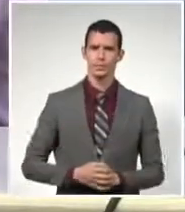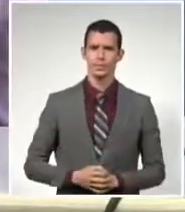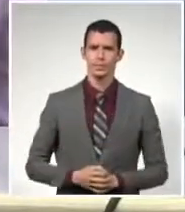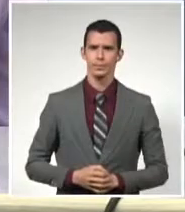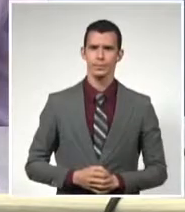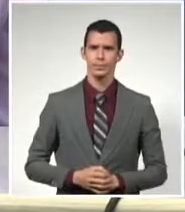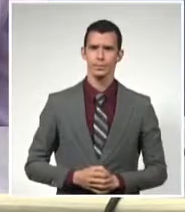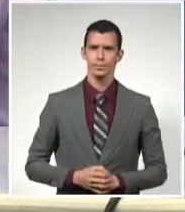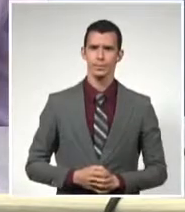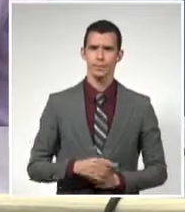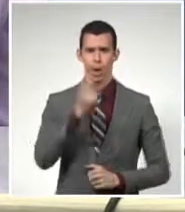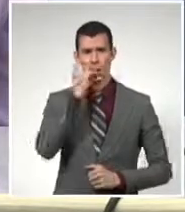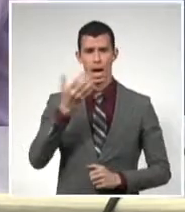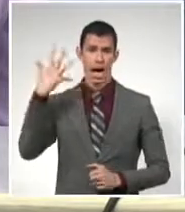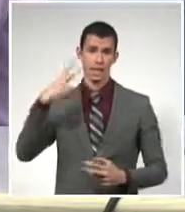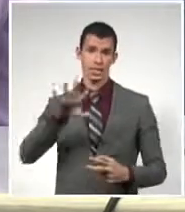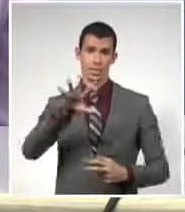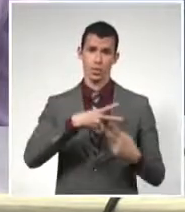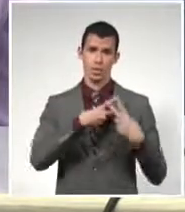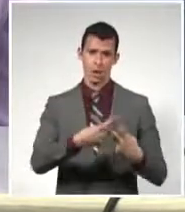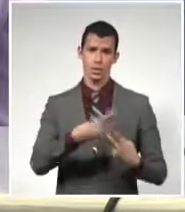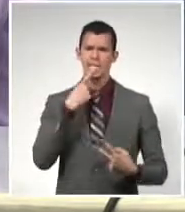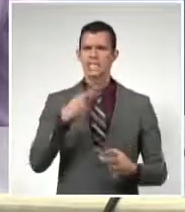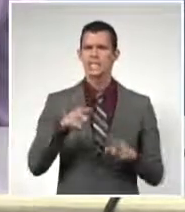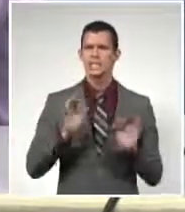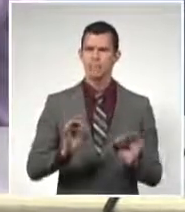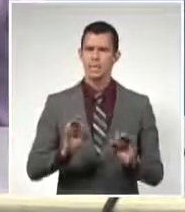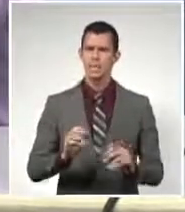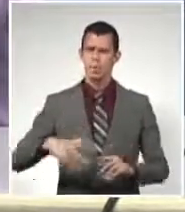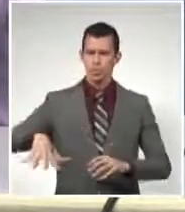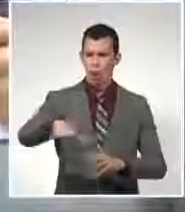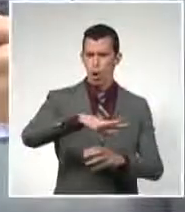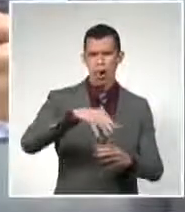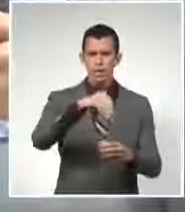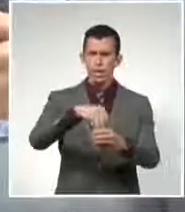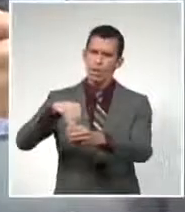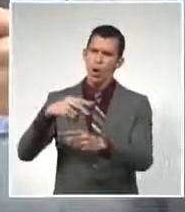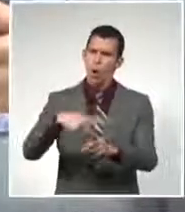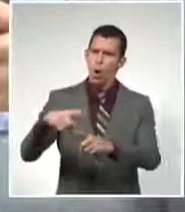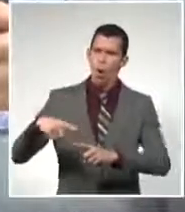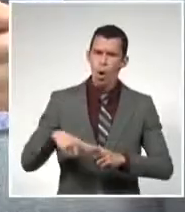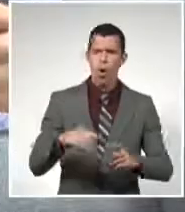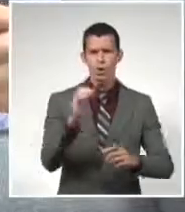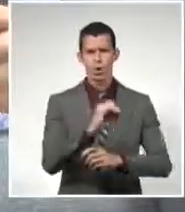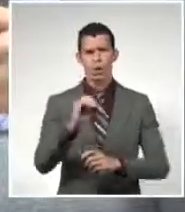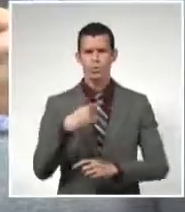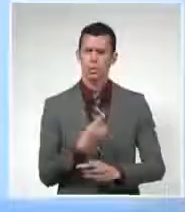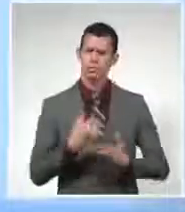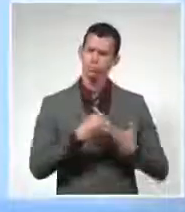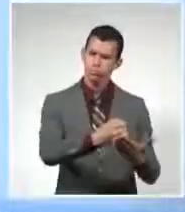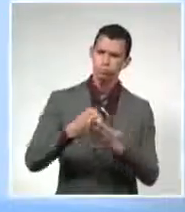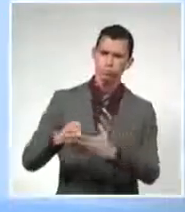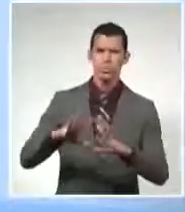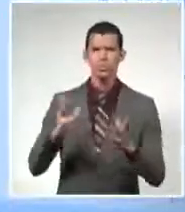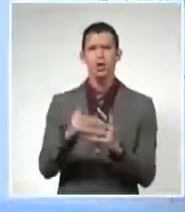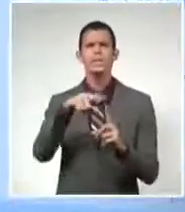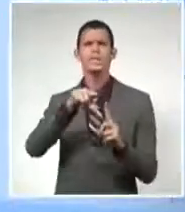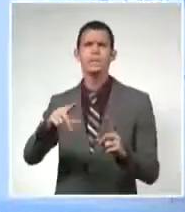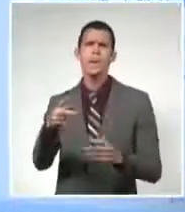los Pueblos y las organizaciones de masa se sumarán al evento con la participación de movimientos de solidaridad con Cuba. El